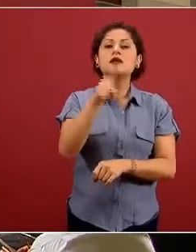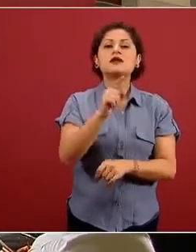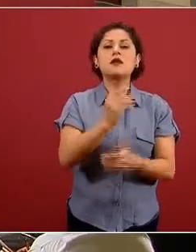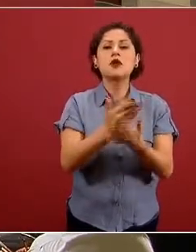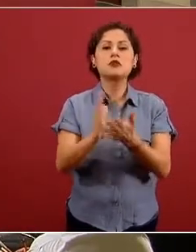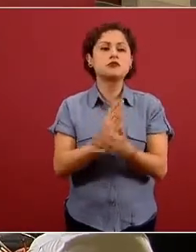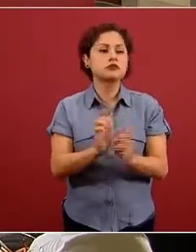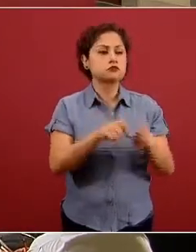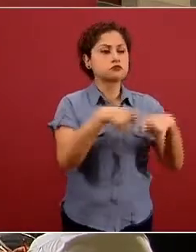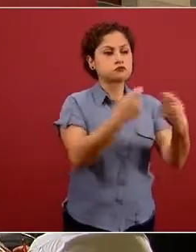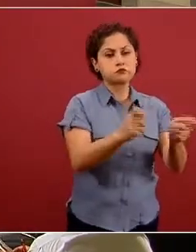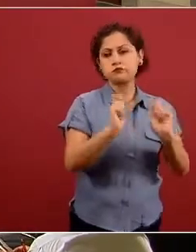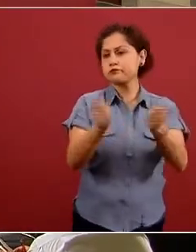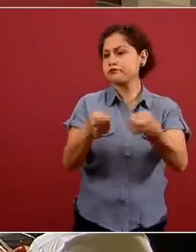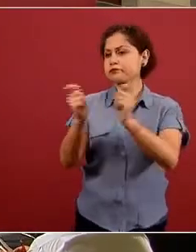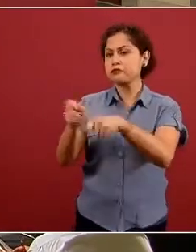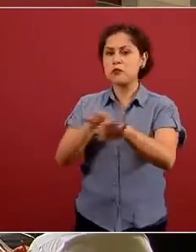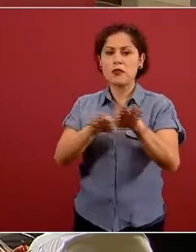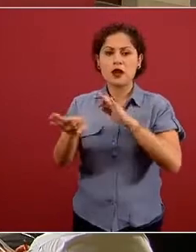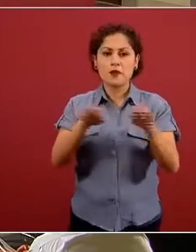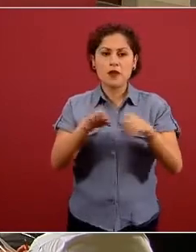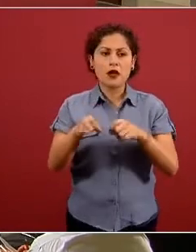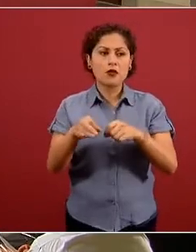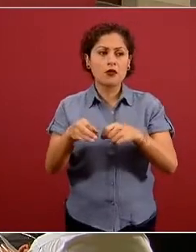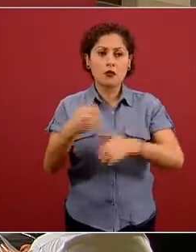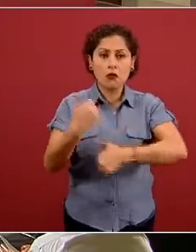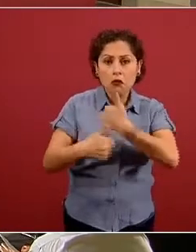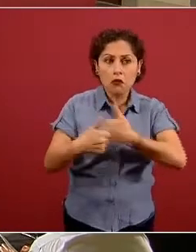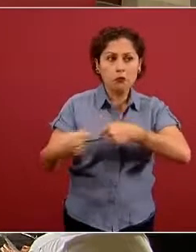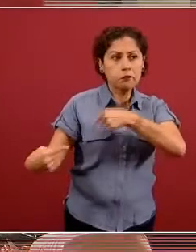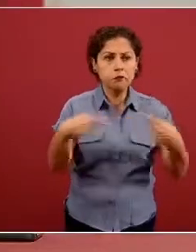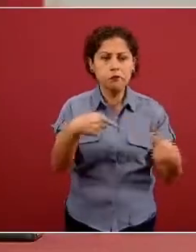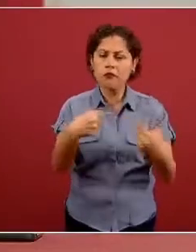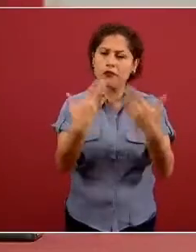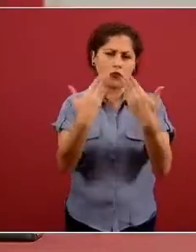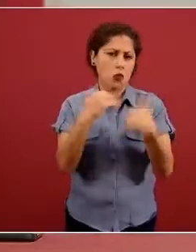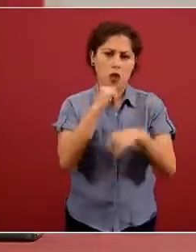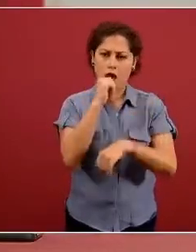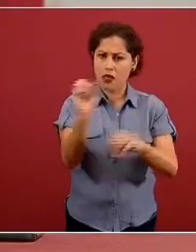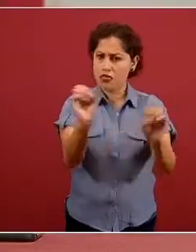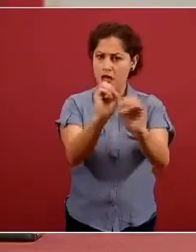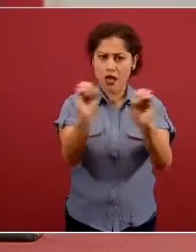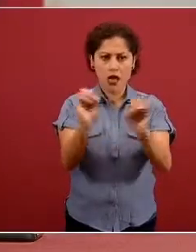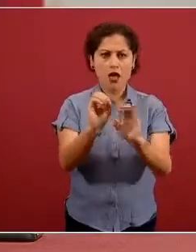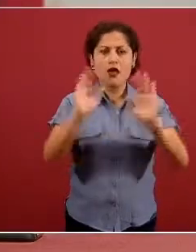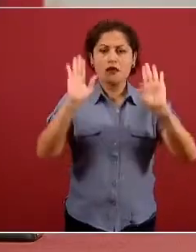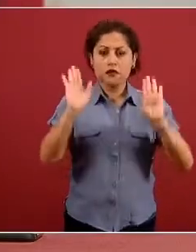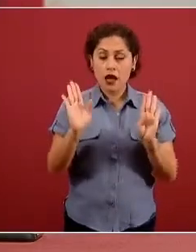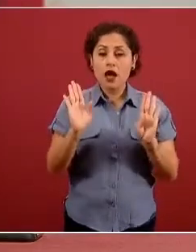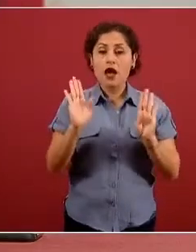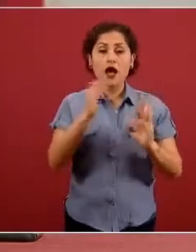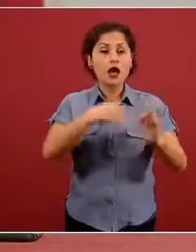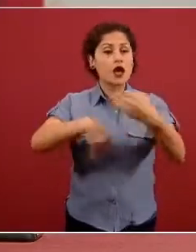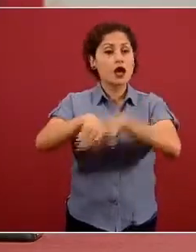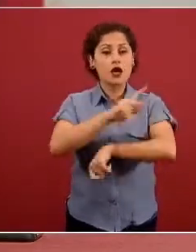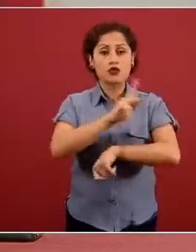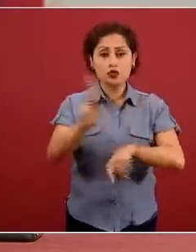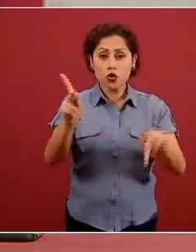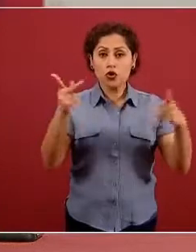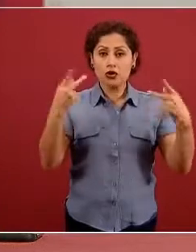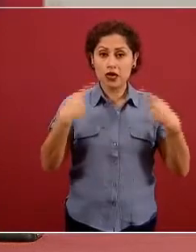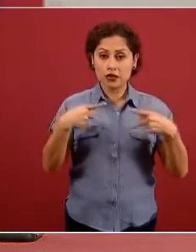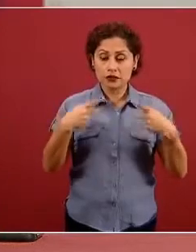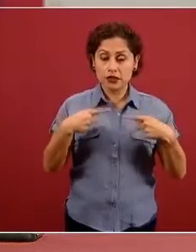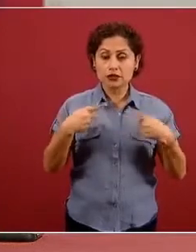competencia. Entonces no hay problema alguno en ese sentido. Creo que vamos muy bien y que la actitud proactiva de los gobiernos